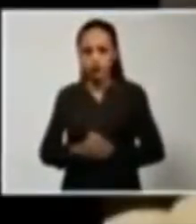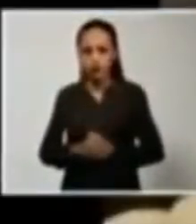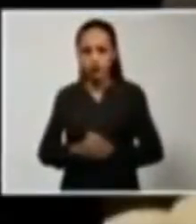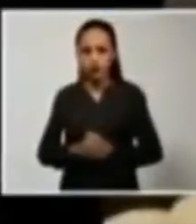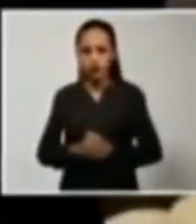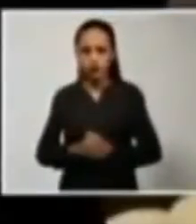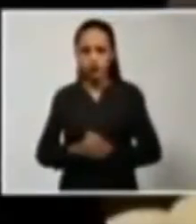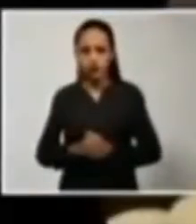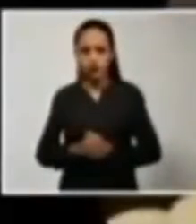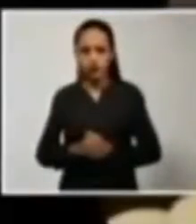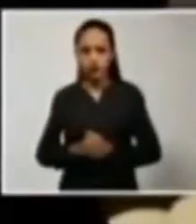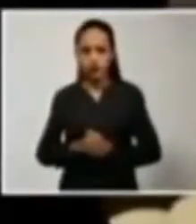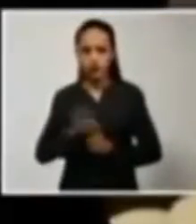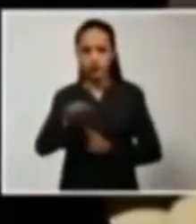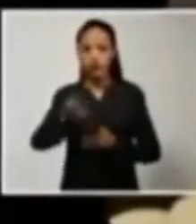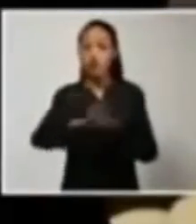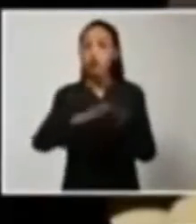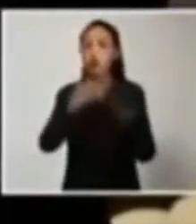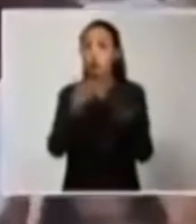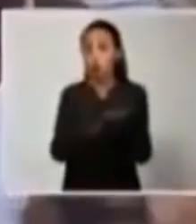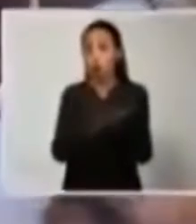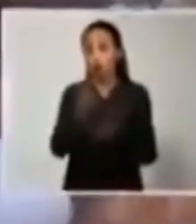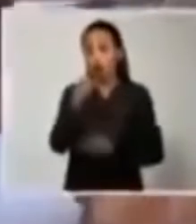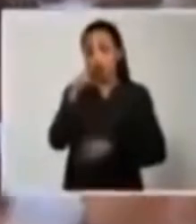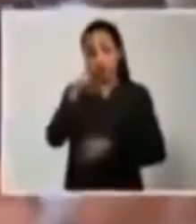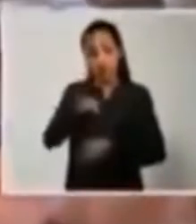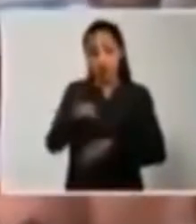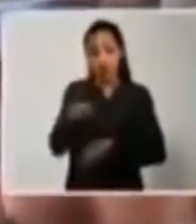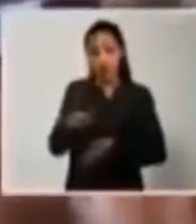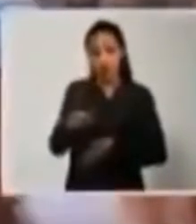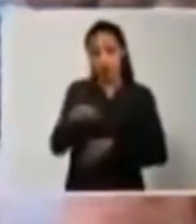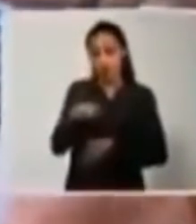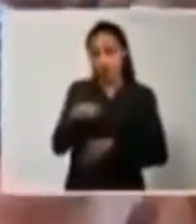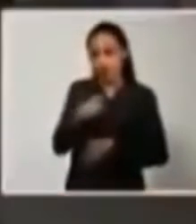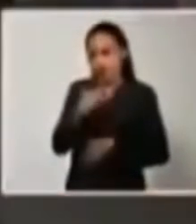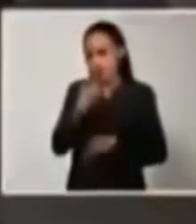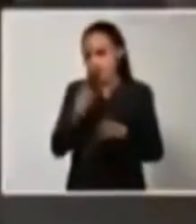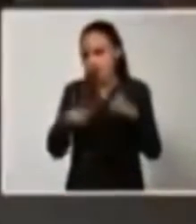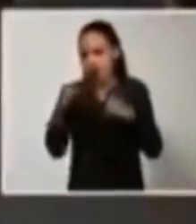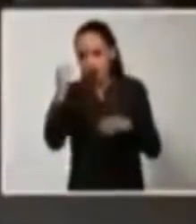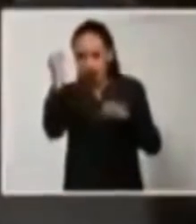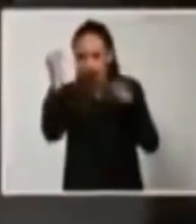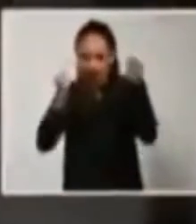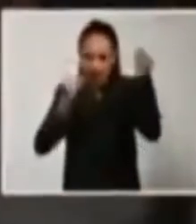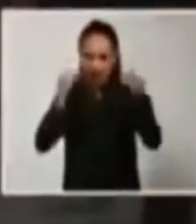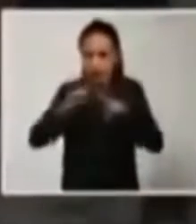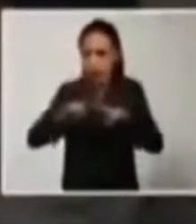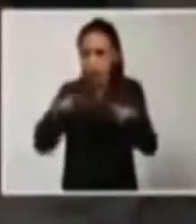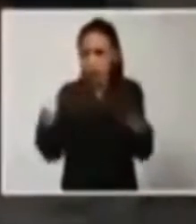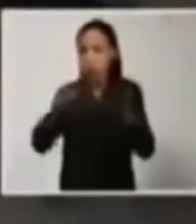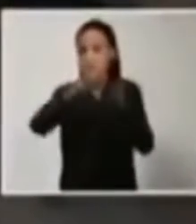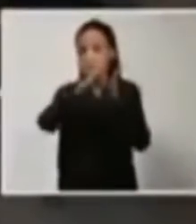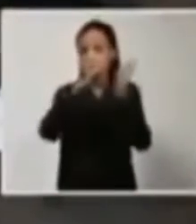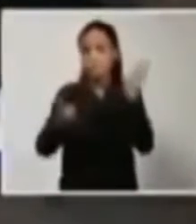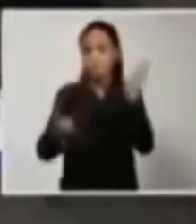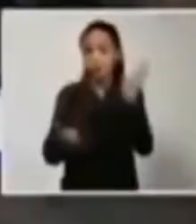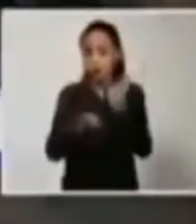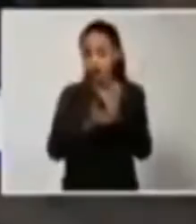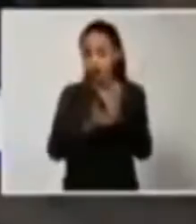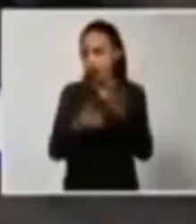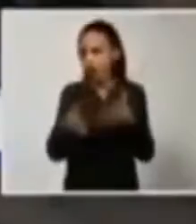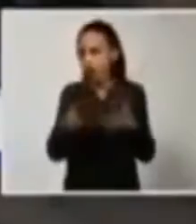Una propuesta de este tipo no debería siquiera ser motivo de análisis porque el proyecto está destinado